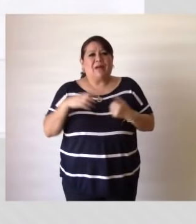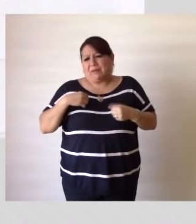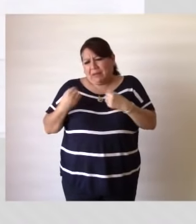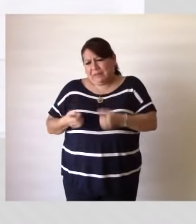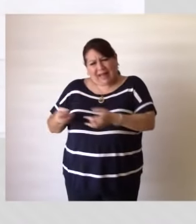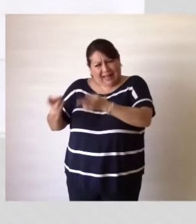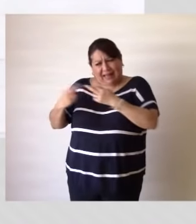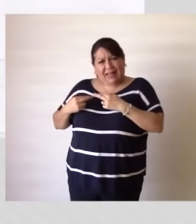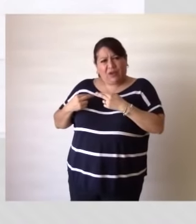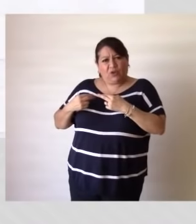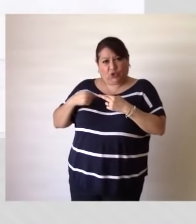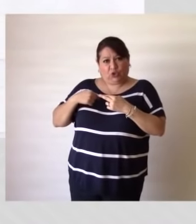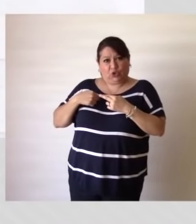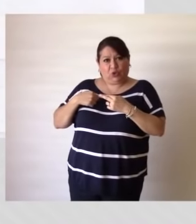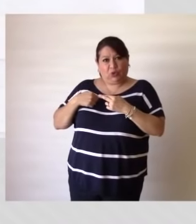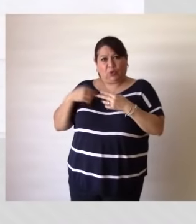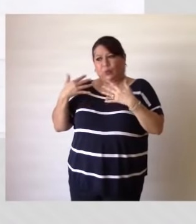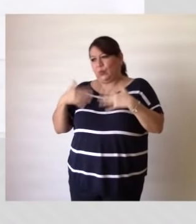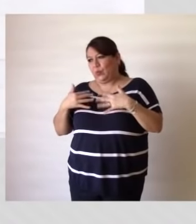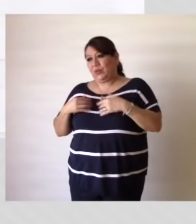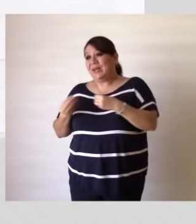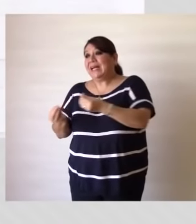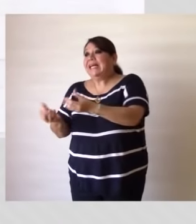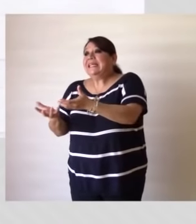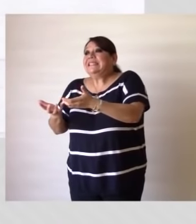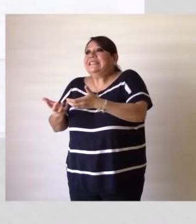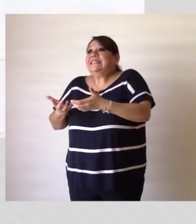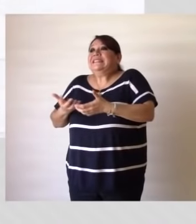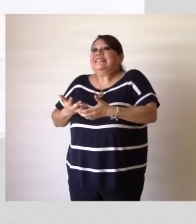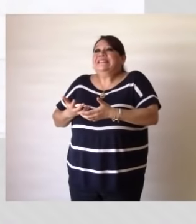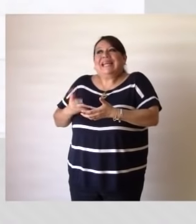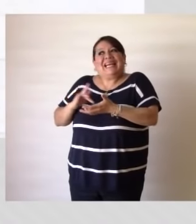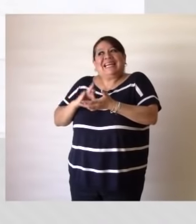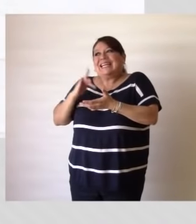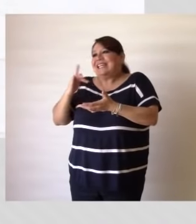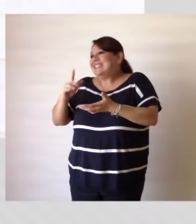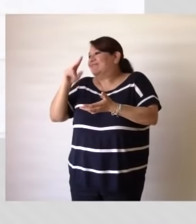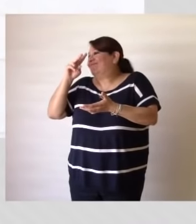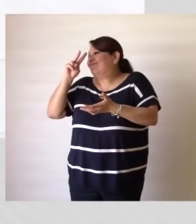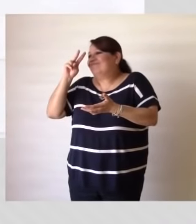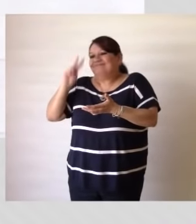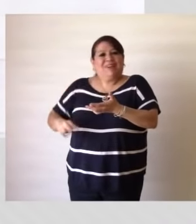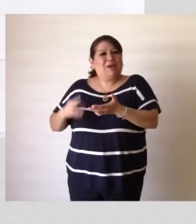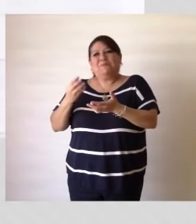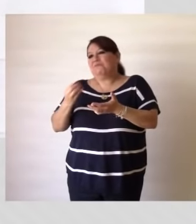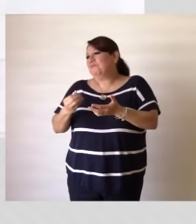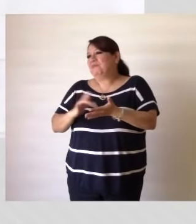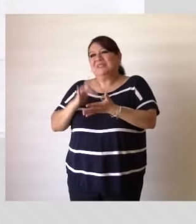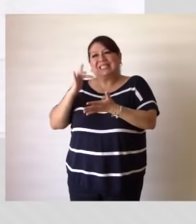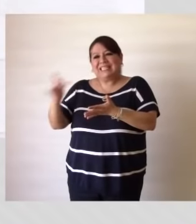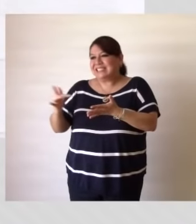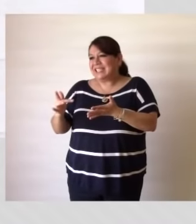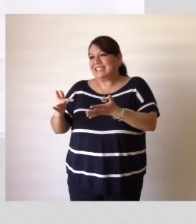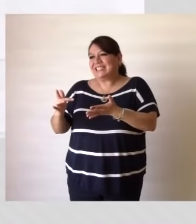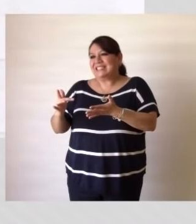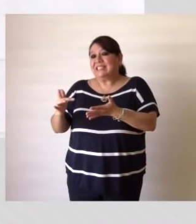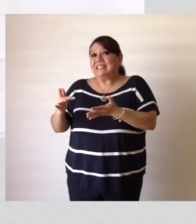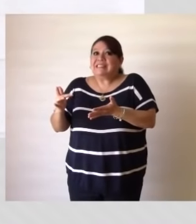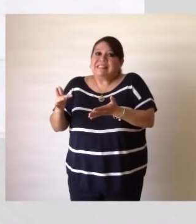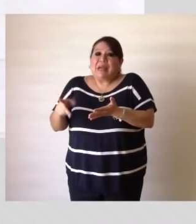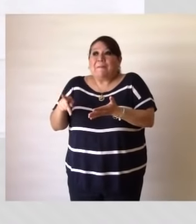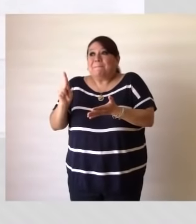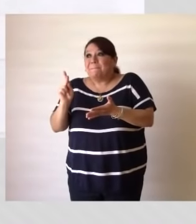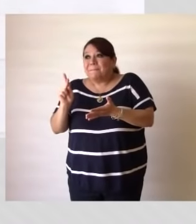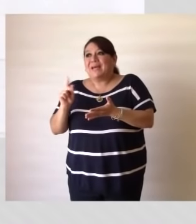recibirla lo agradecí les dije en verdad oigan muchas gracias se los agradezco pero la persona con la cual